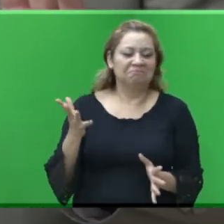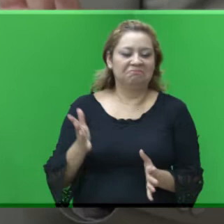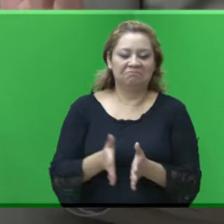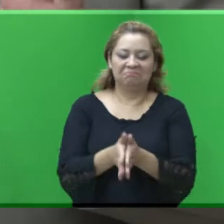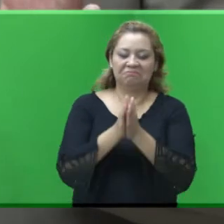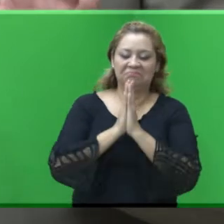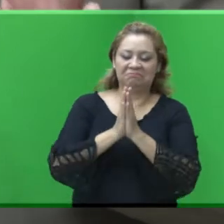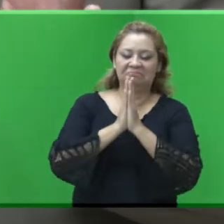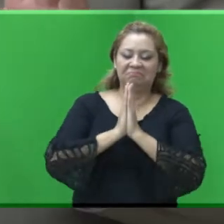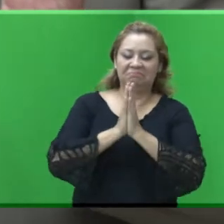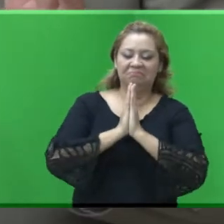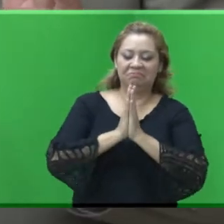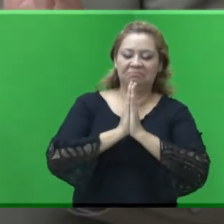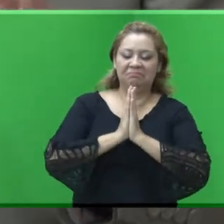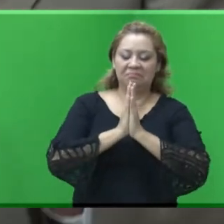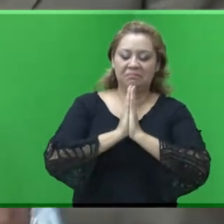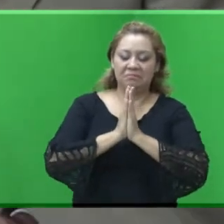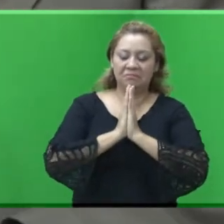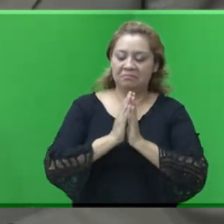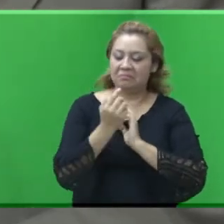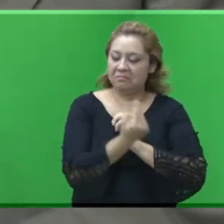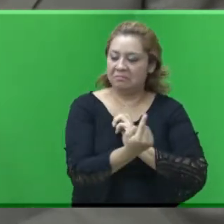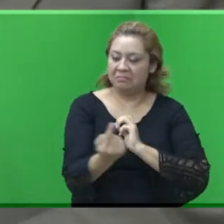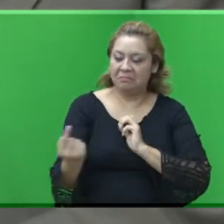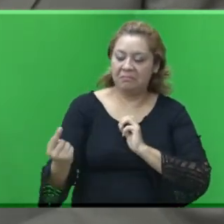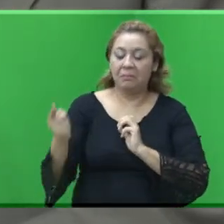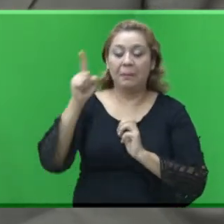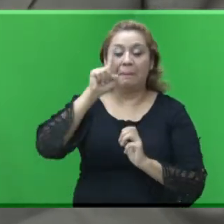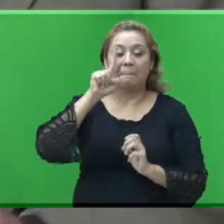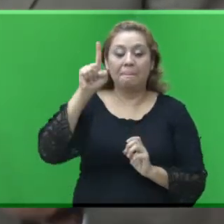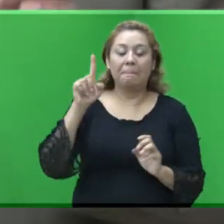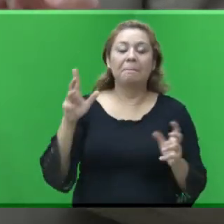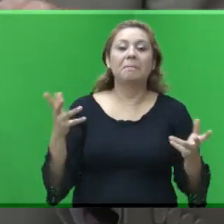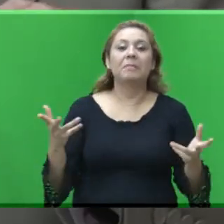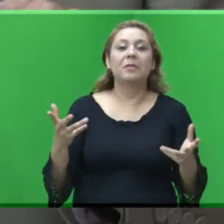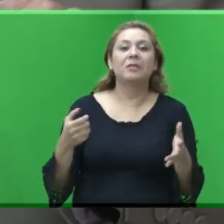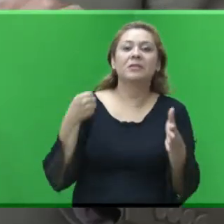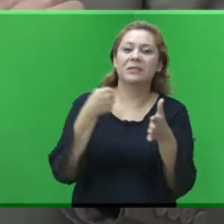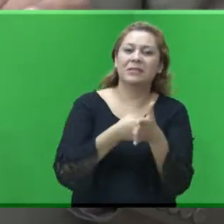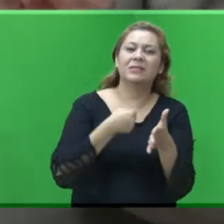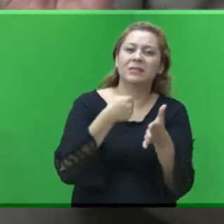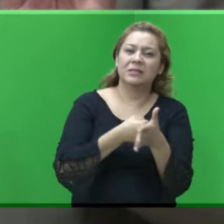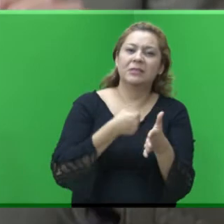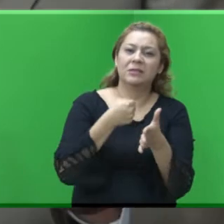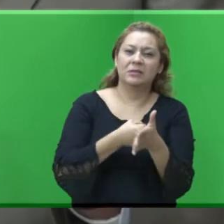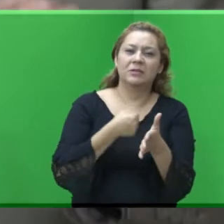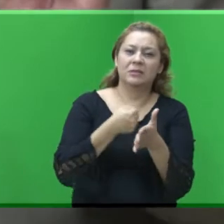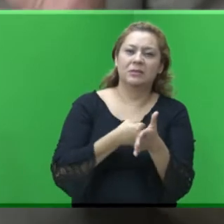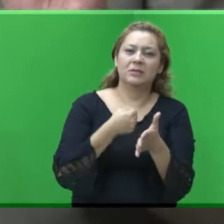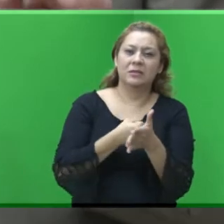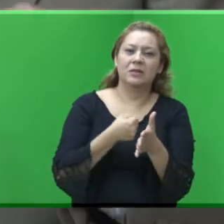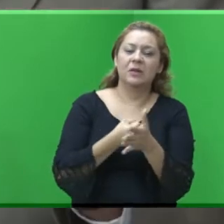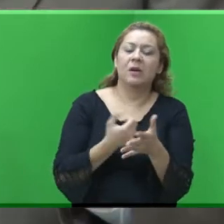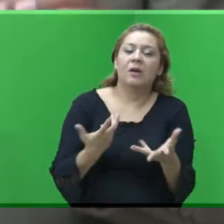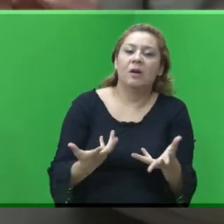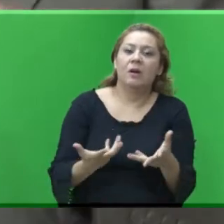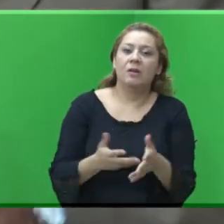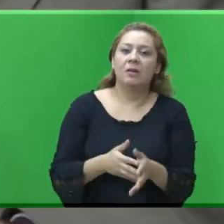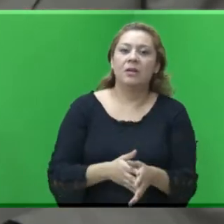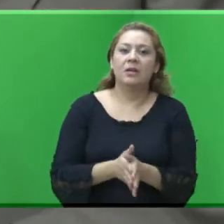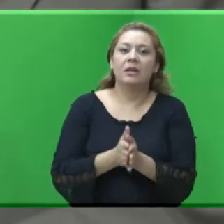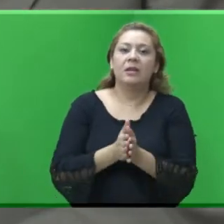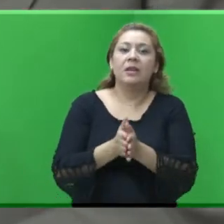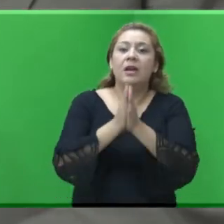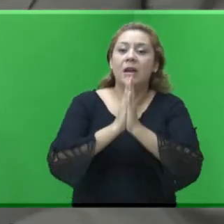omiso de las oraciones que ellos elevaban. Dios insistió una y otra